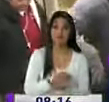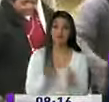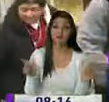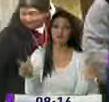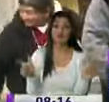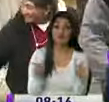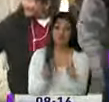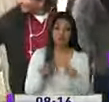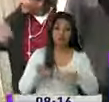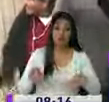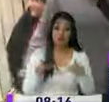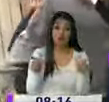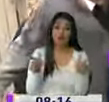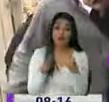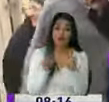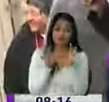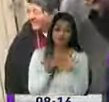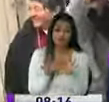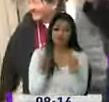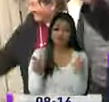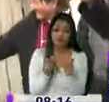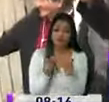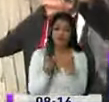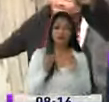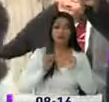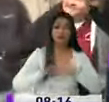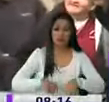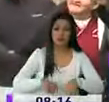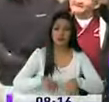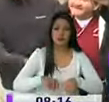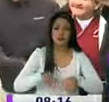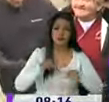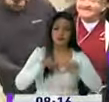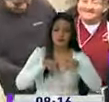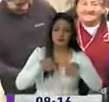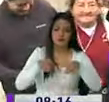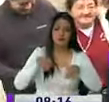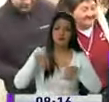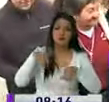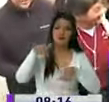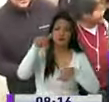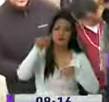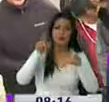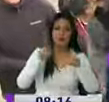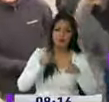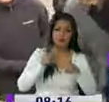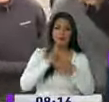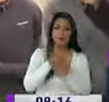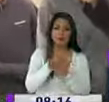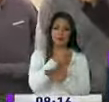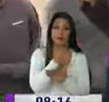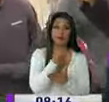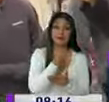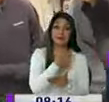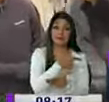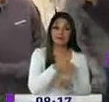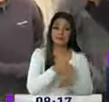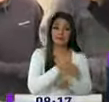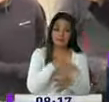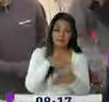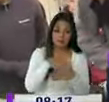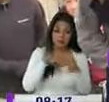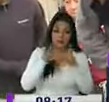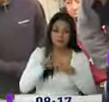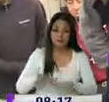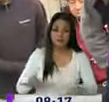pequeño lugar donde hay que hacer una intervención leve y hay que colocar unas escalinatas, y tal vez sí, como ellos han estudiado en